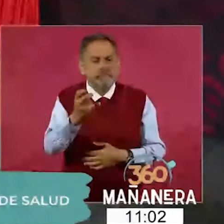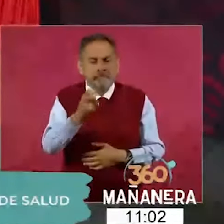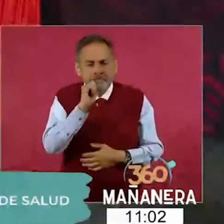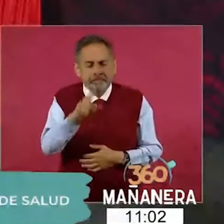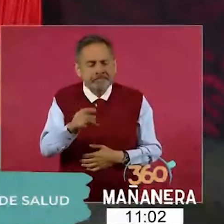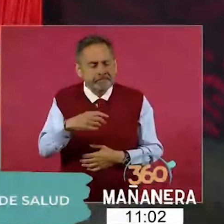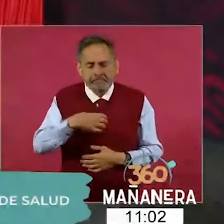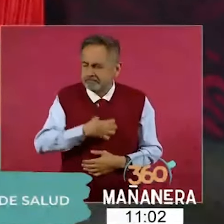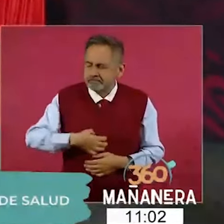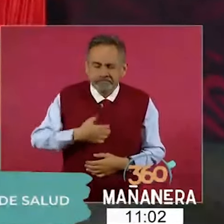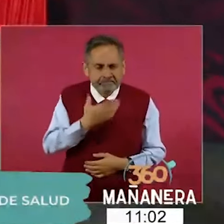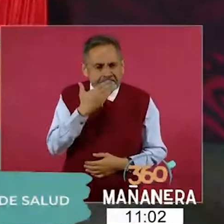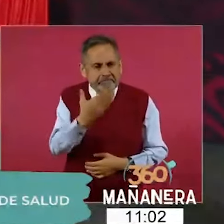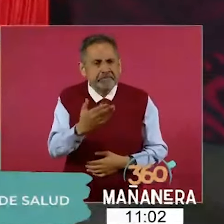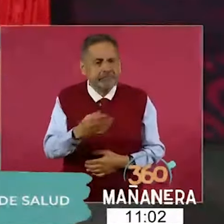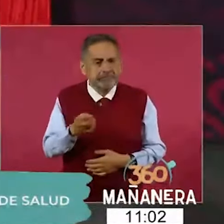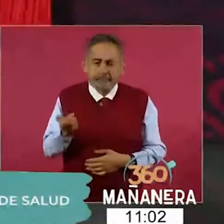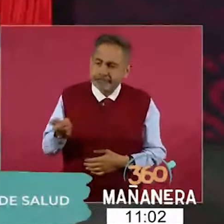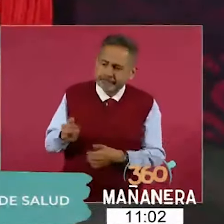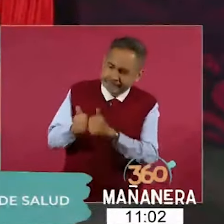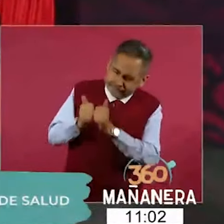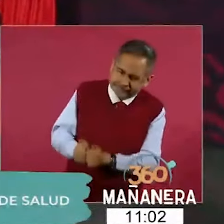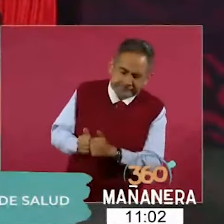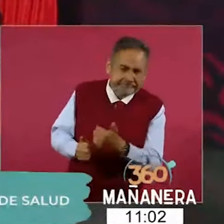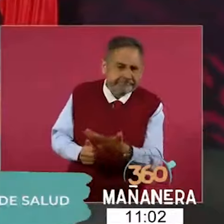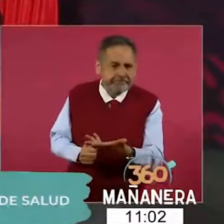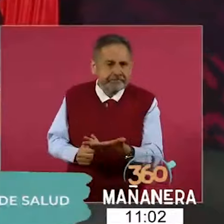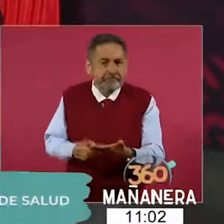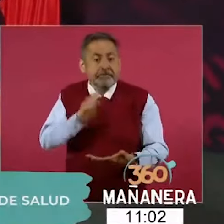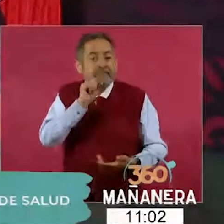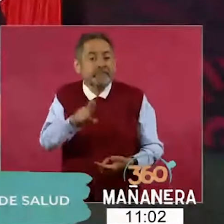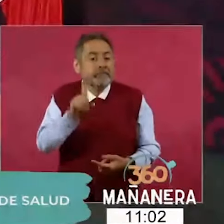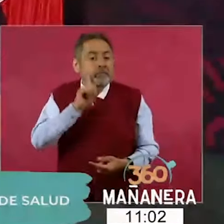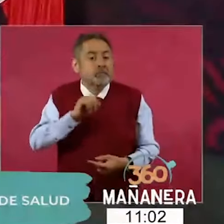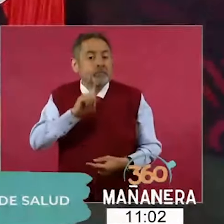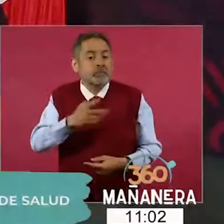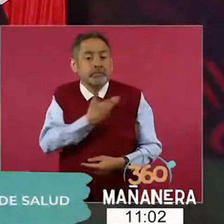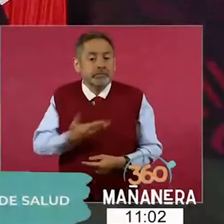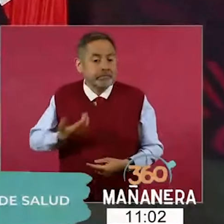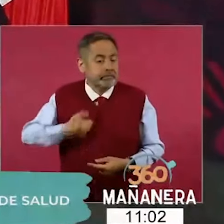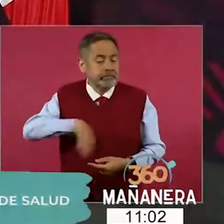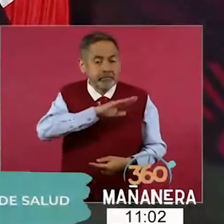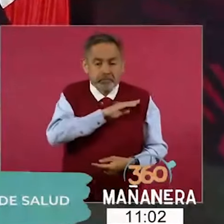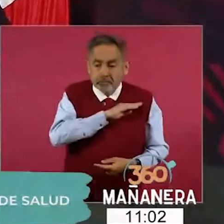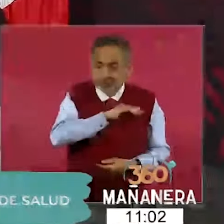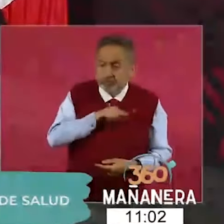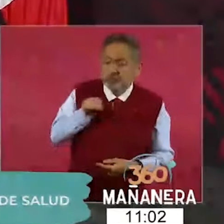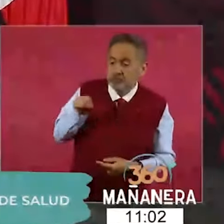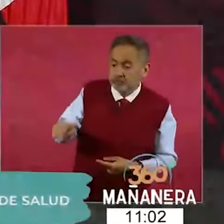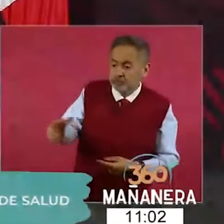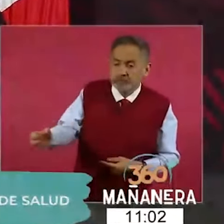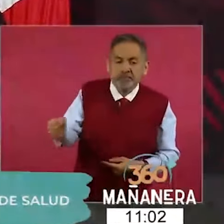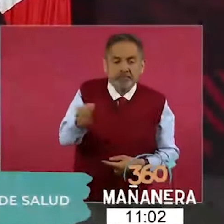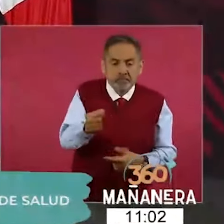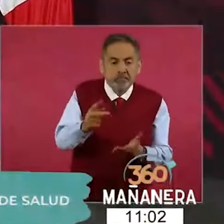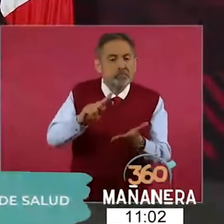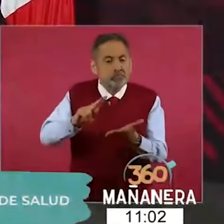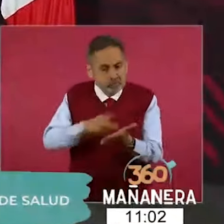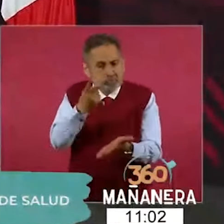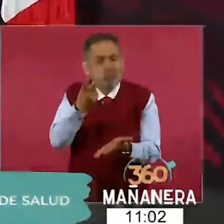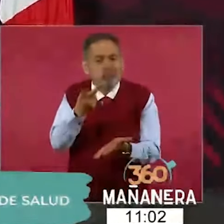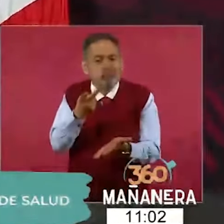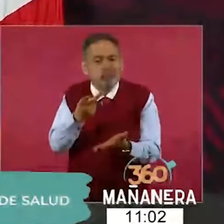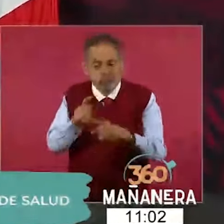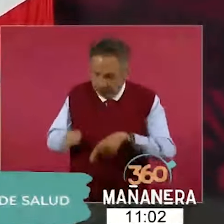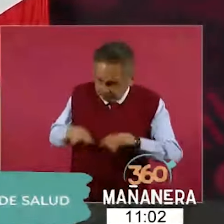también celebro que la presidenta electa lo haya ratificado